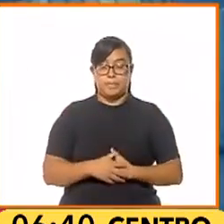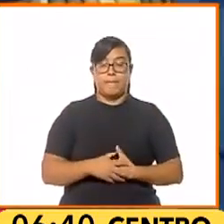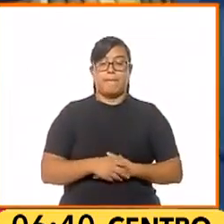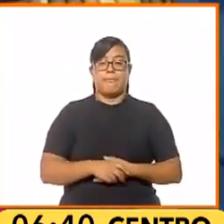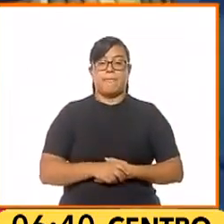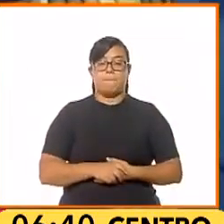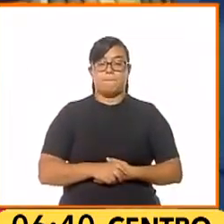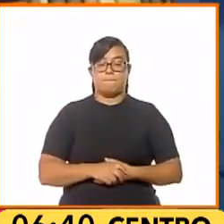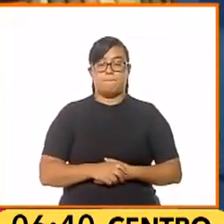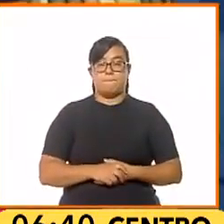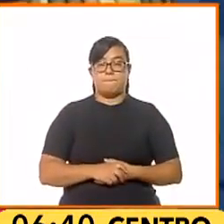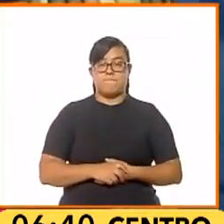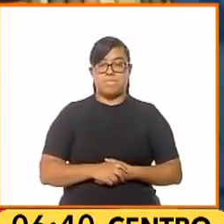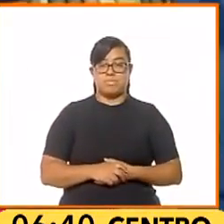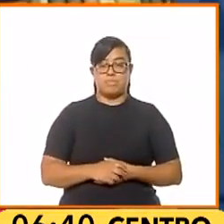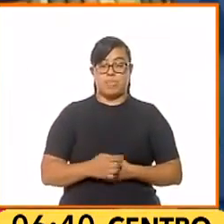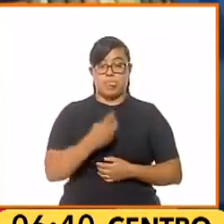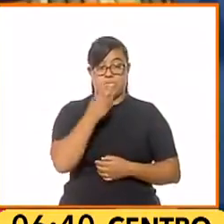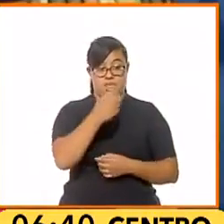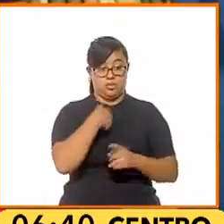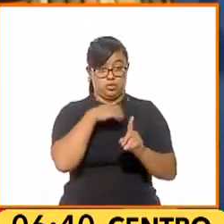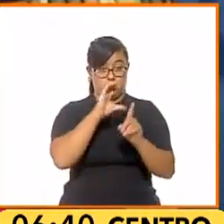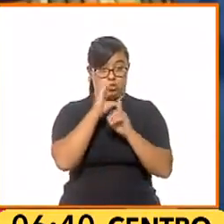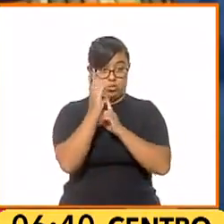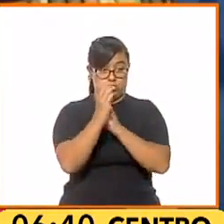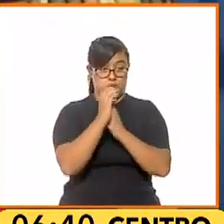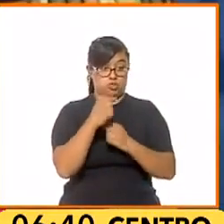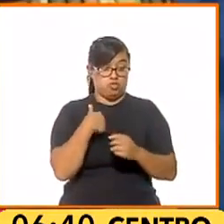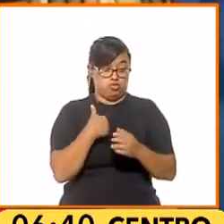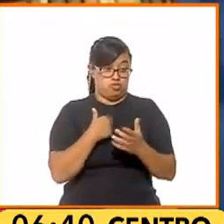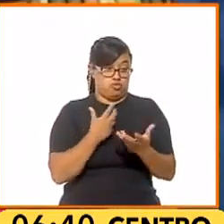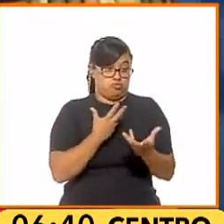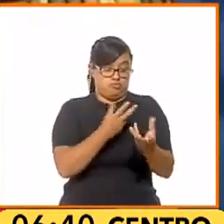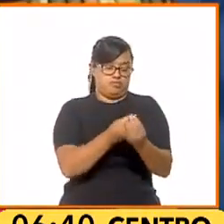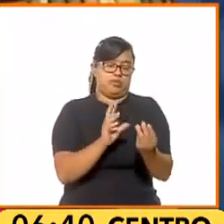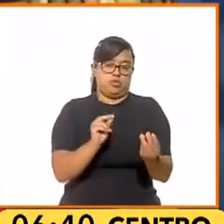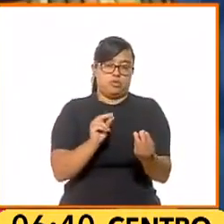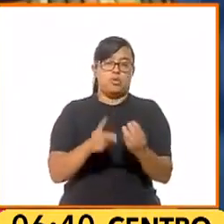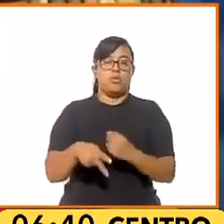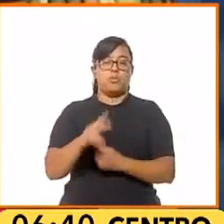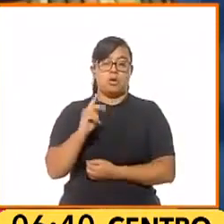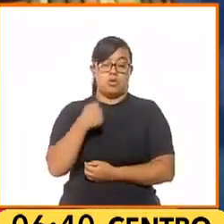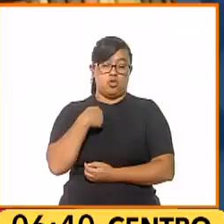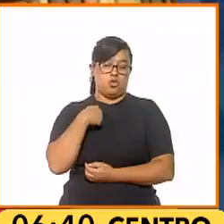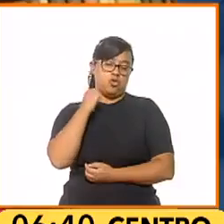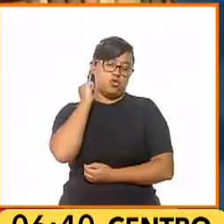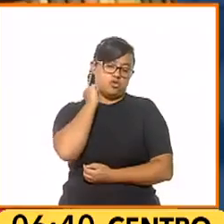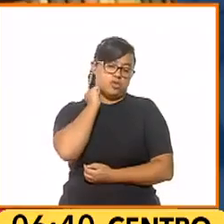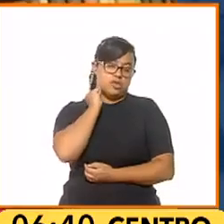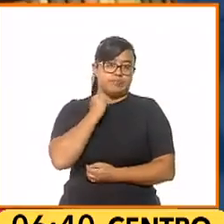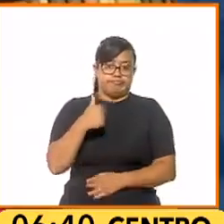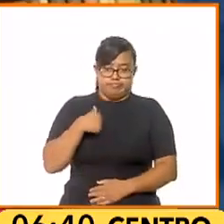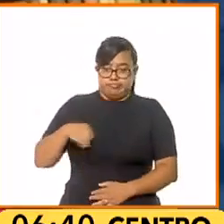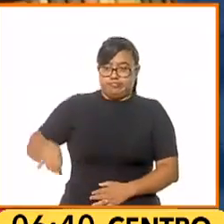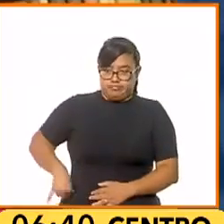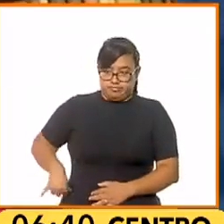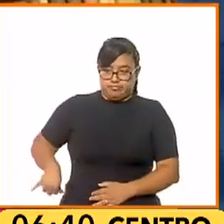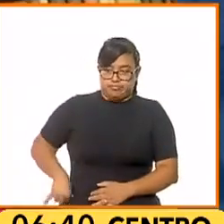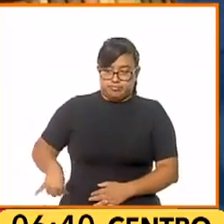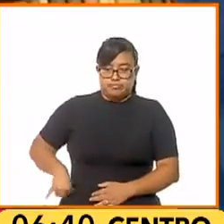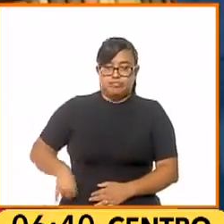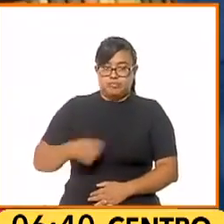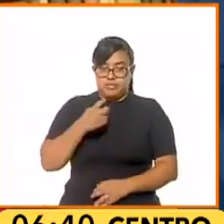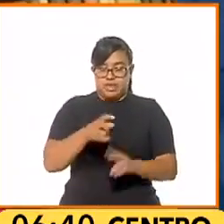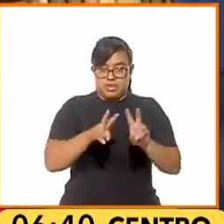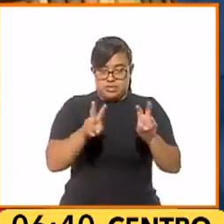Bueno, yo no formo parte de estas comisiones legislativas, pero como senador de la República pues tengo interés desde hace mucho tiempo en estos